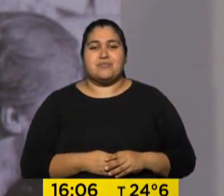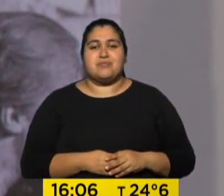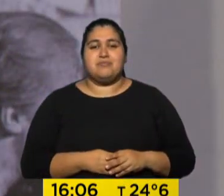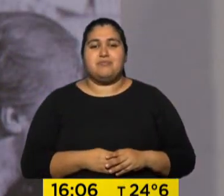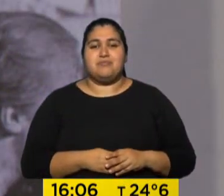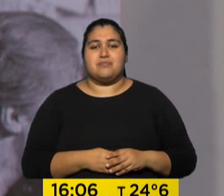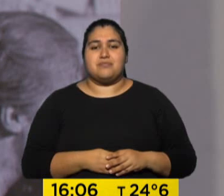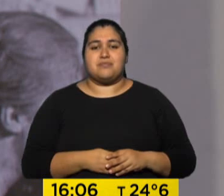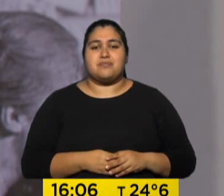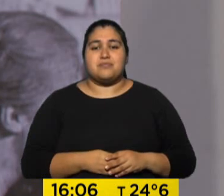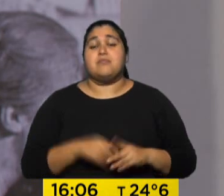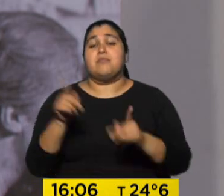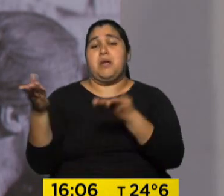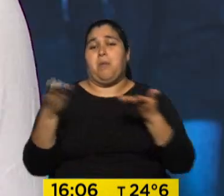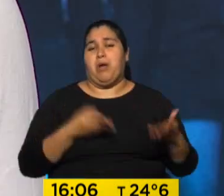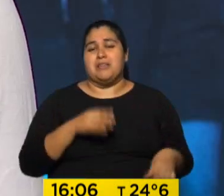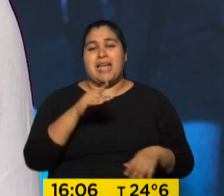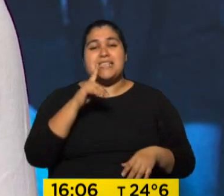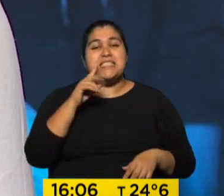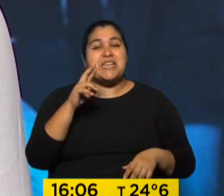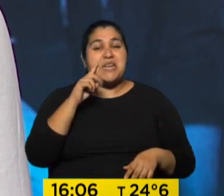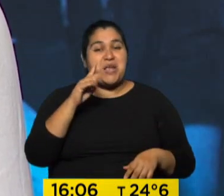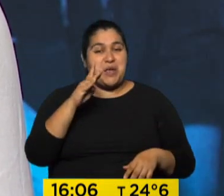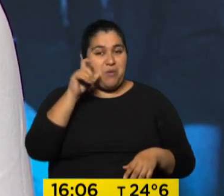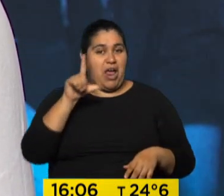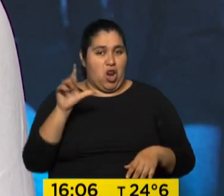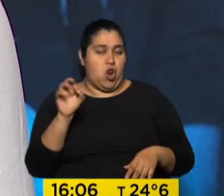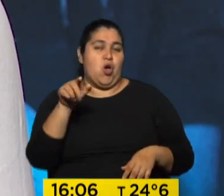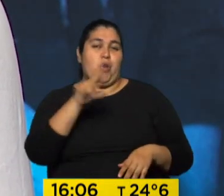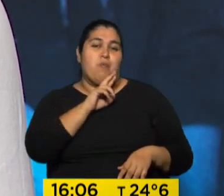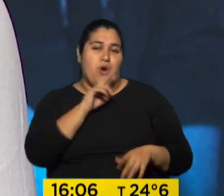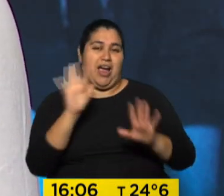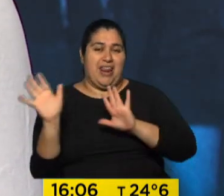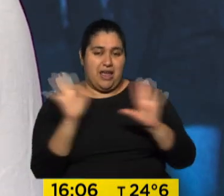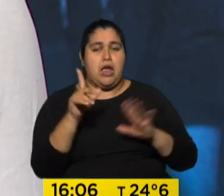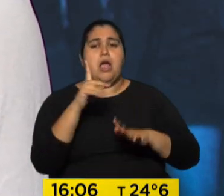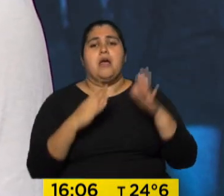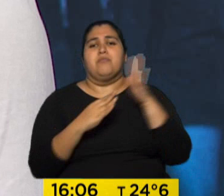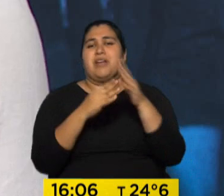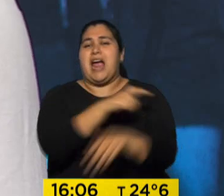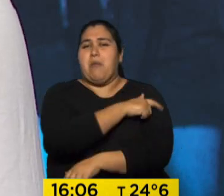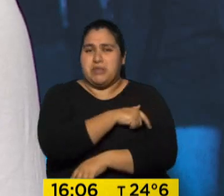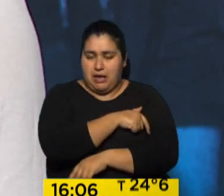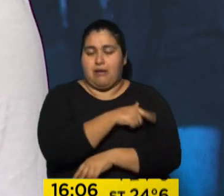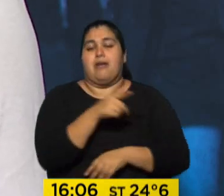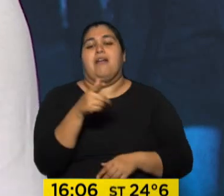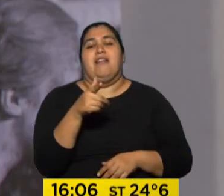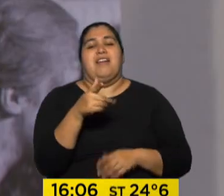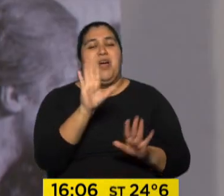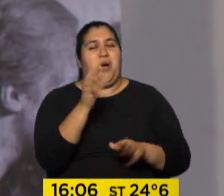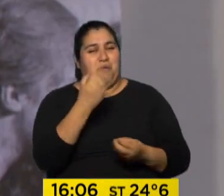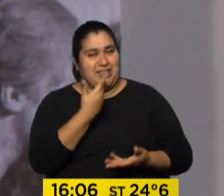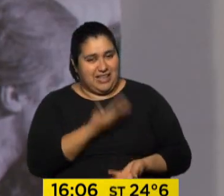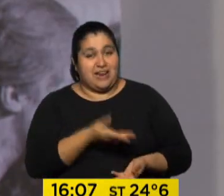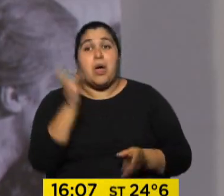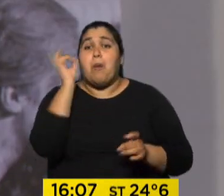Y recibimos a nuestra invitada Florencia Chiribello. Ella es futbolista, por supuesto, arquera y capitana de River. Bienvenida, Florencia. Hola, Martina. Muy buenas tardes. Buenas